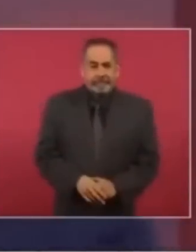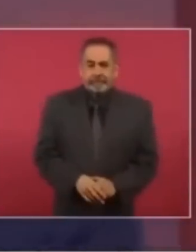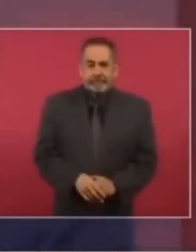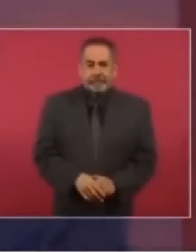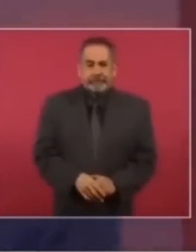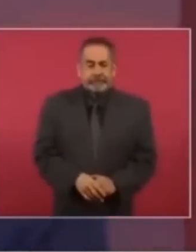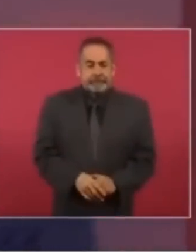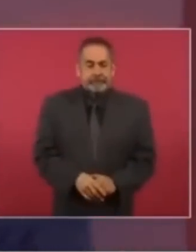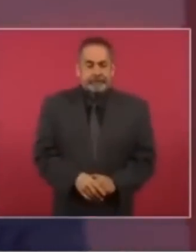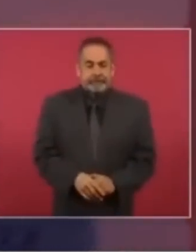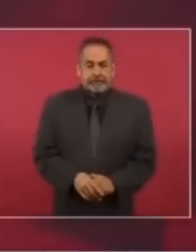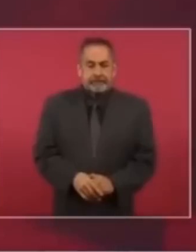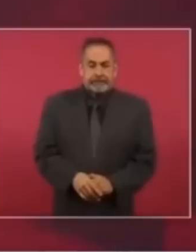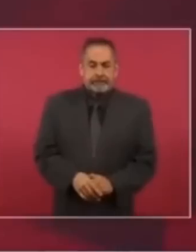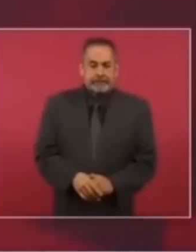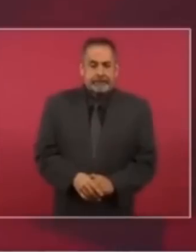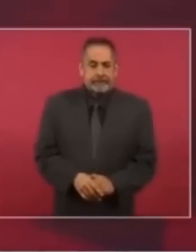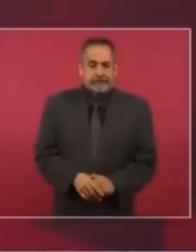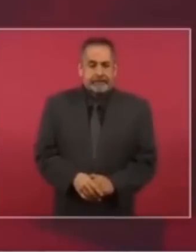El poder